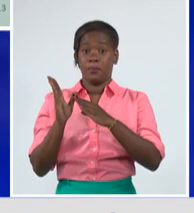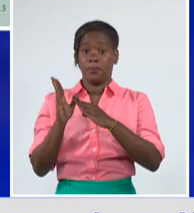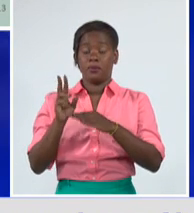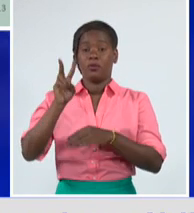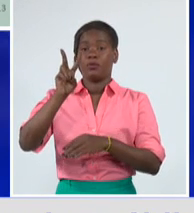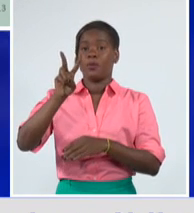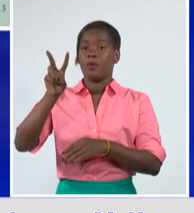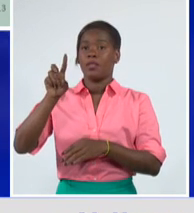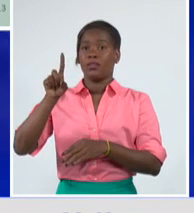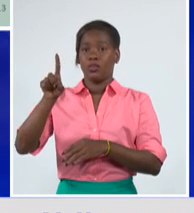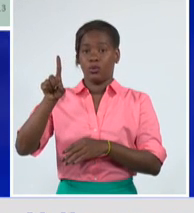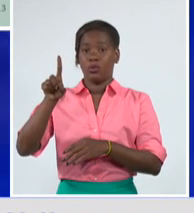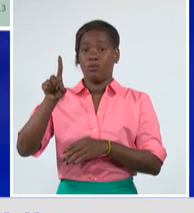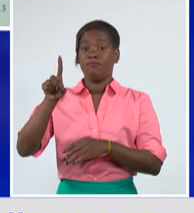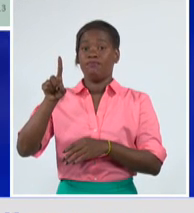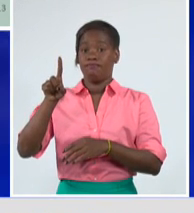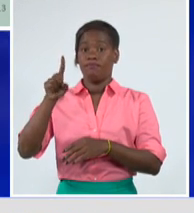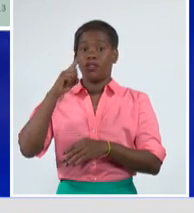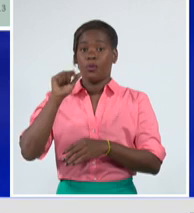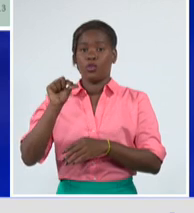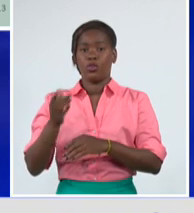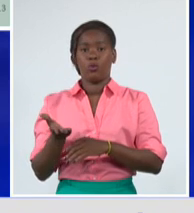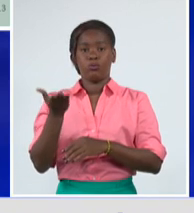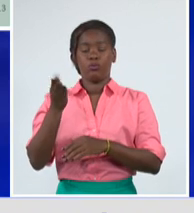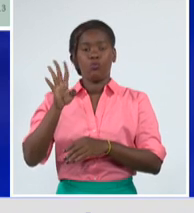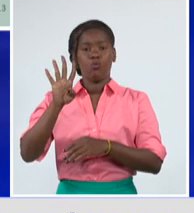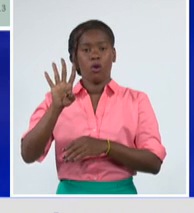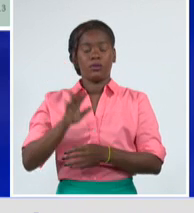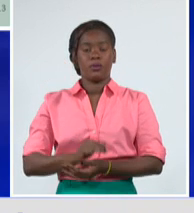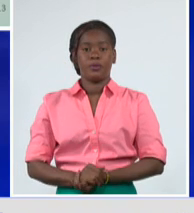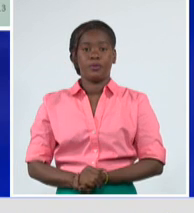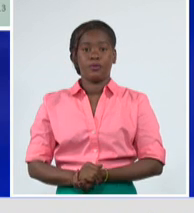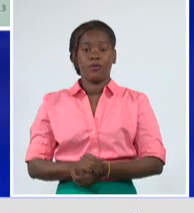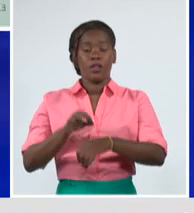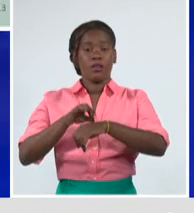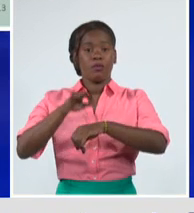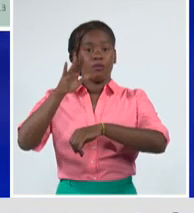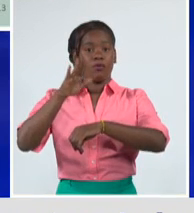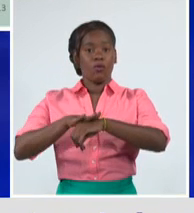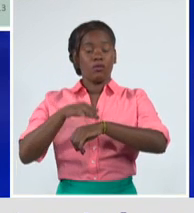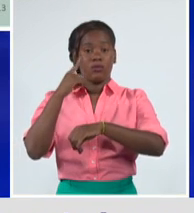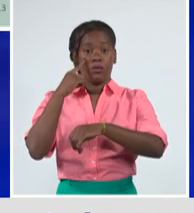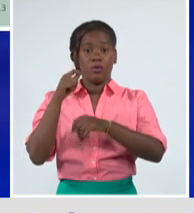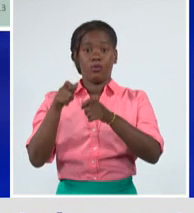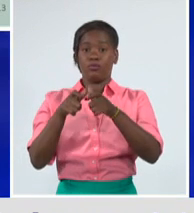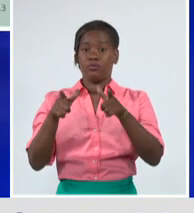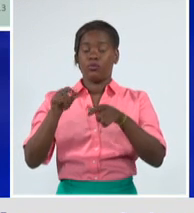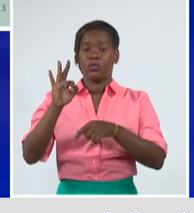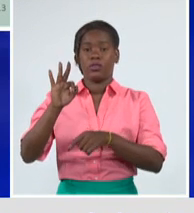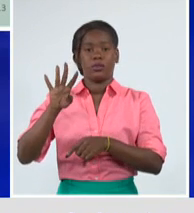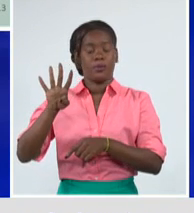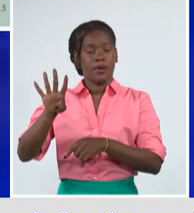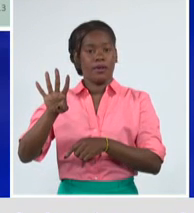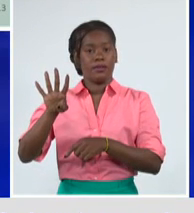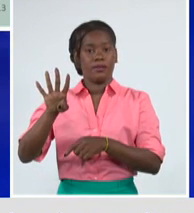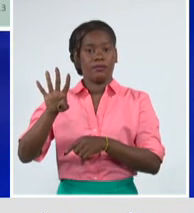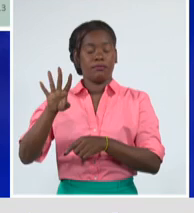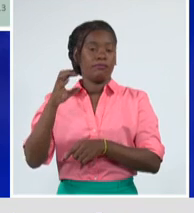221, 4 más que el día anterior. Río Cauto con la cifra mayor ayer, 84,